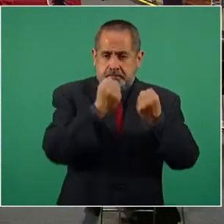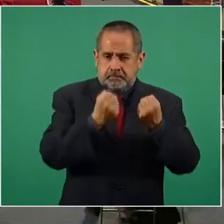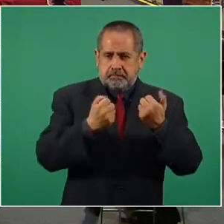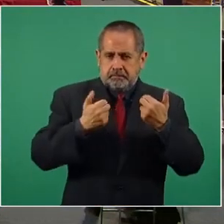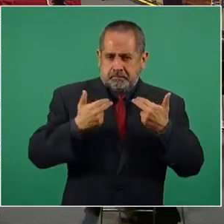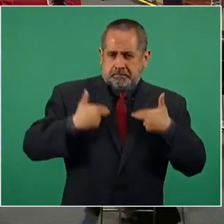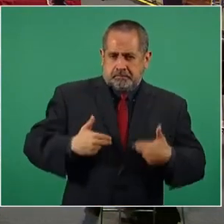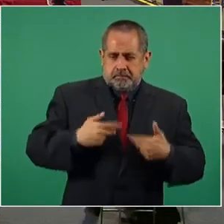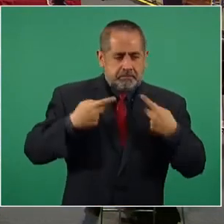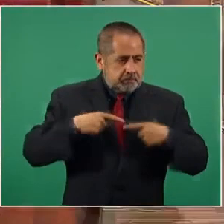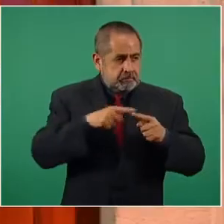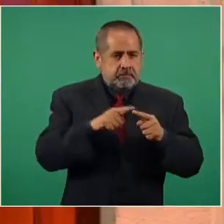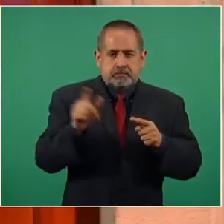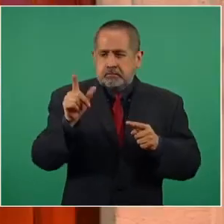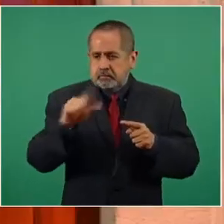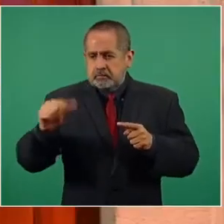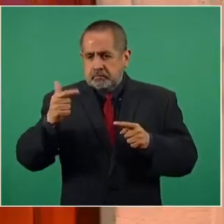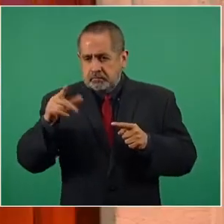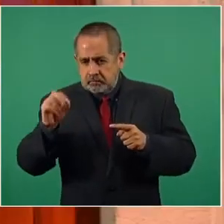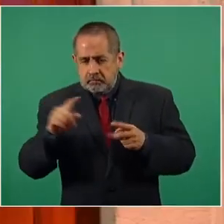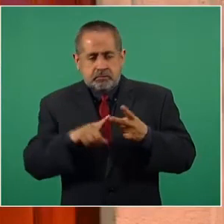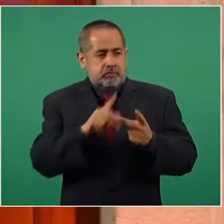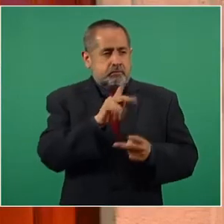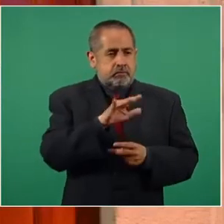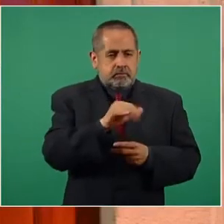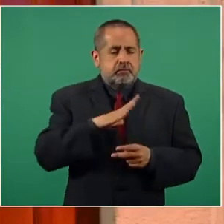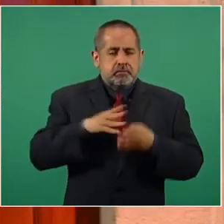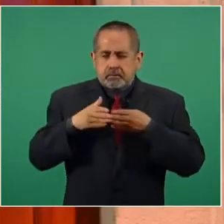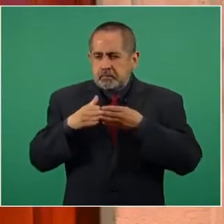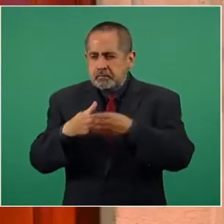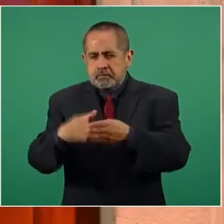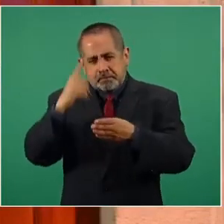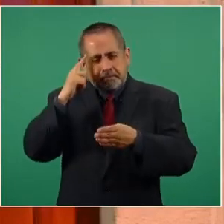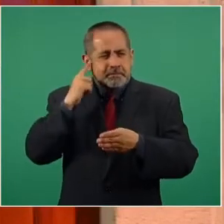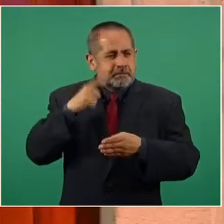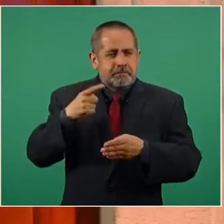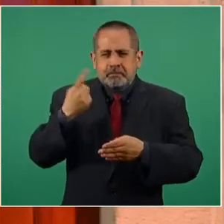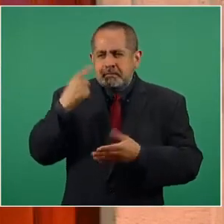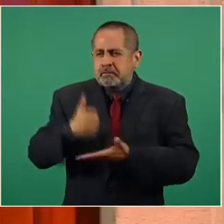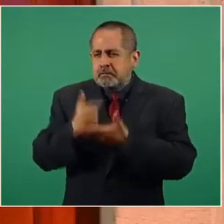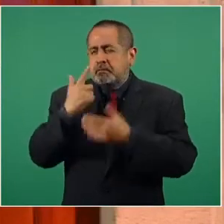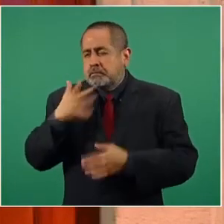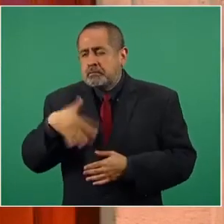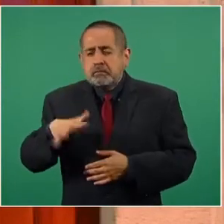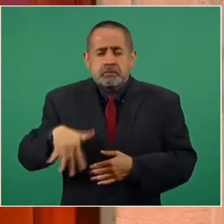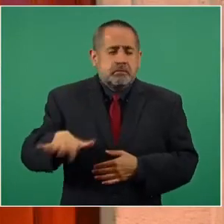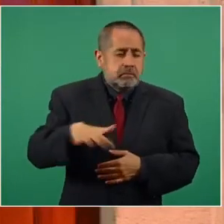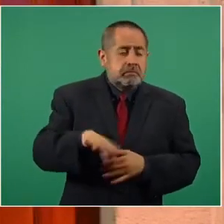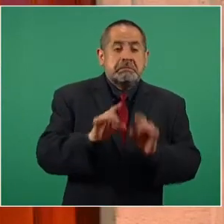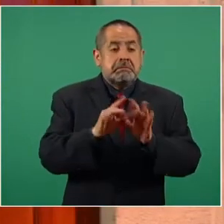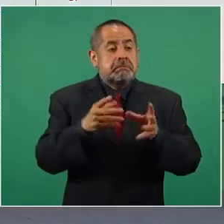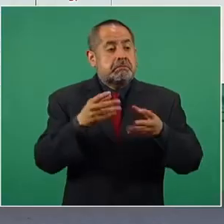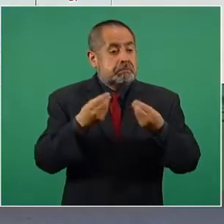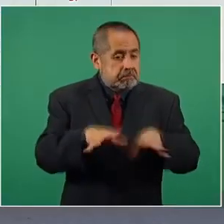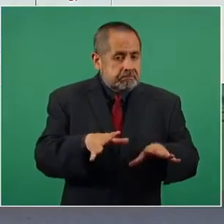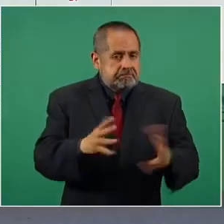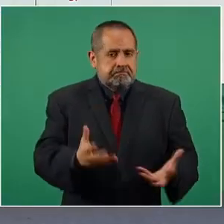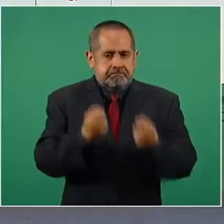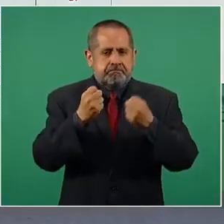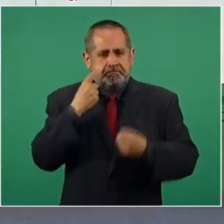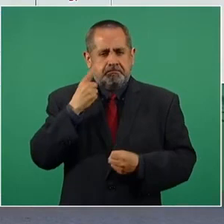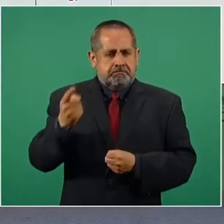en el Golfo como en el Pacífico 33 estaciones navales de búsqueda y rescate, y se han llevado a cabo 31,